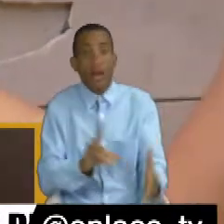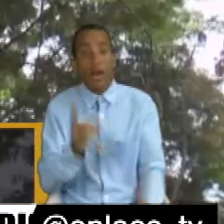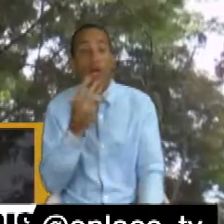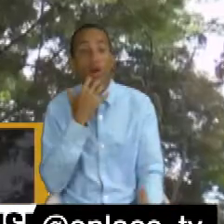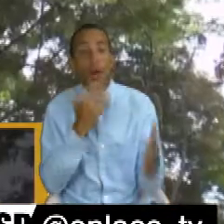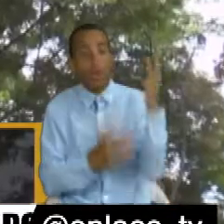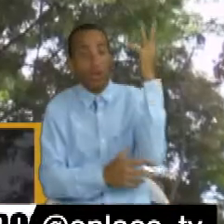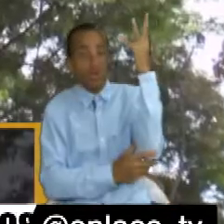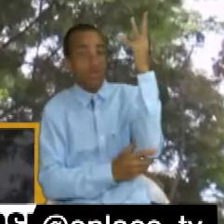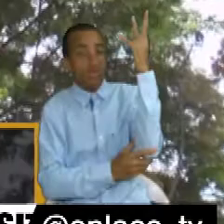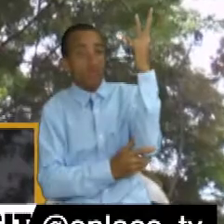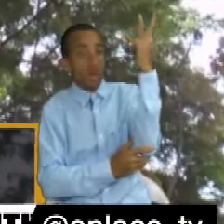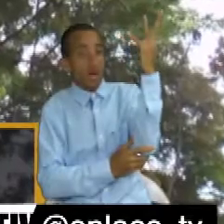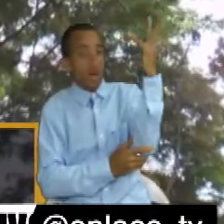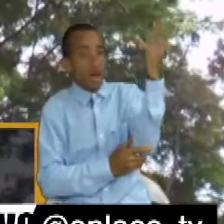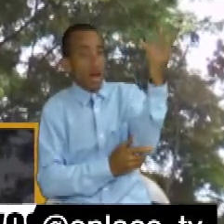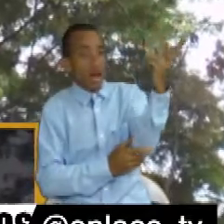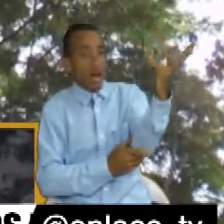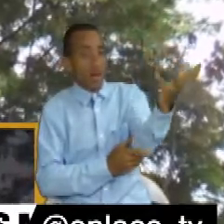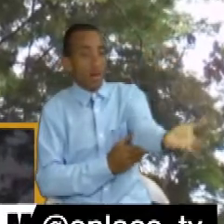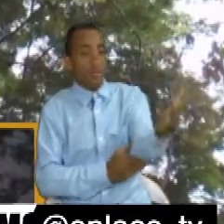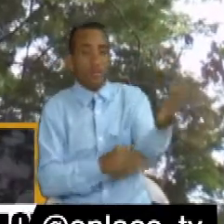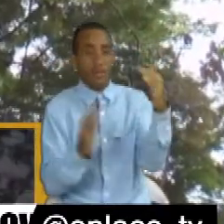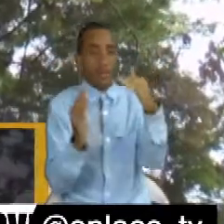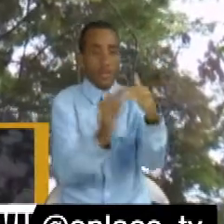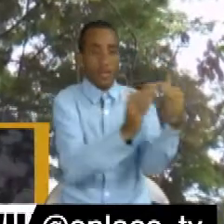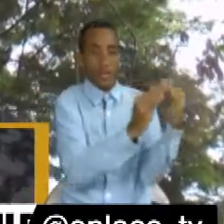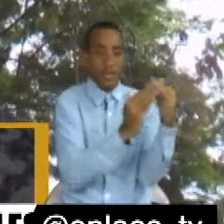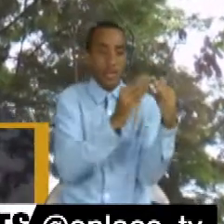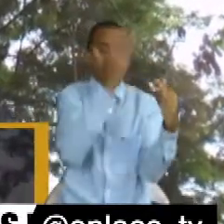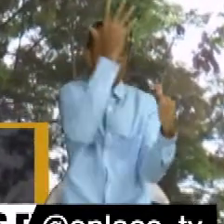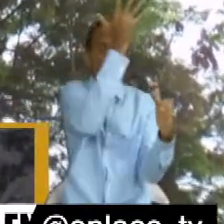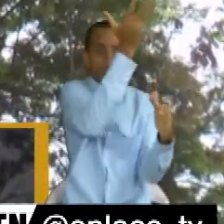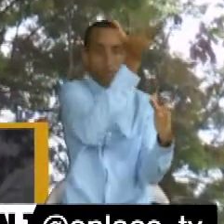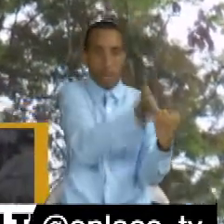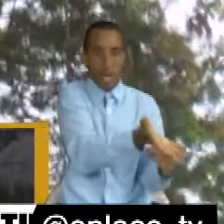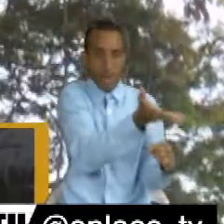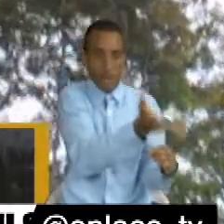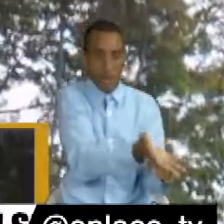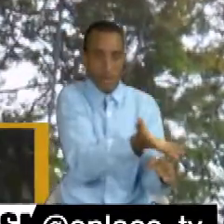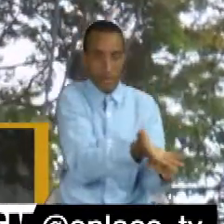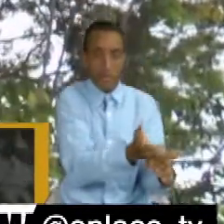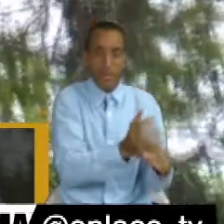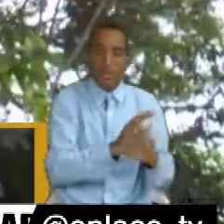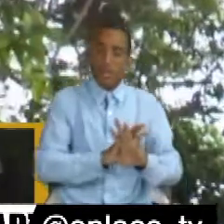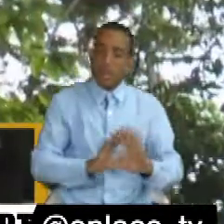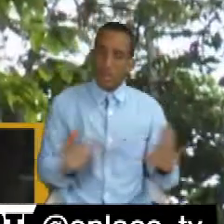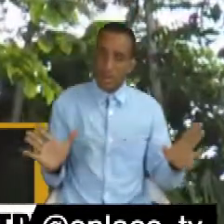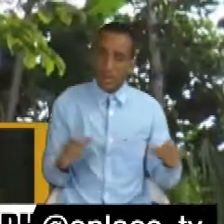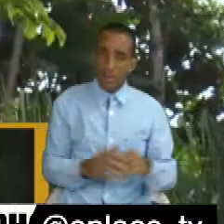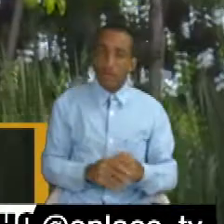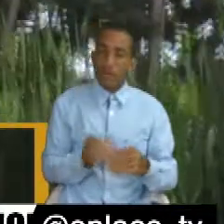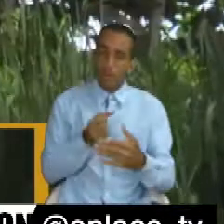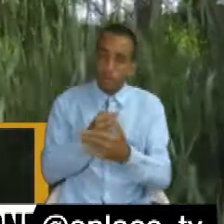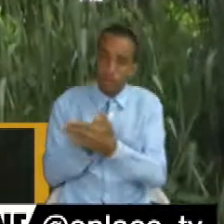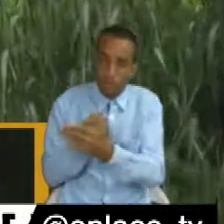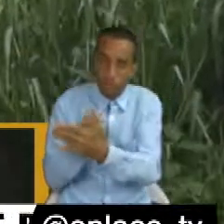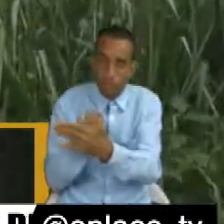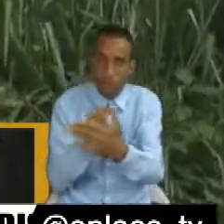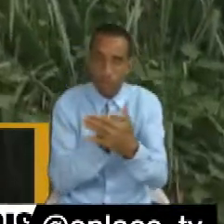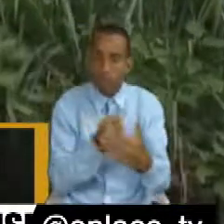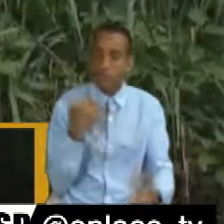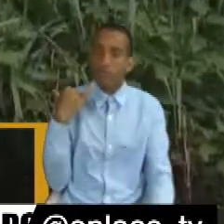él llegue a caer, cae sobre varias casas y entonces esa es la inquietud de nosotros. Ya se hizo la gestión,